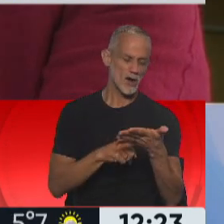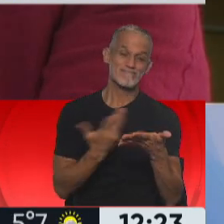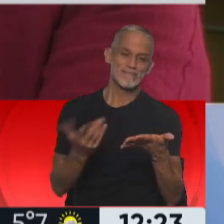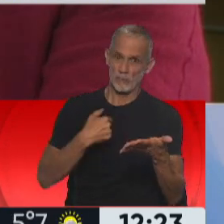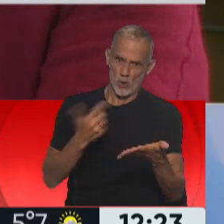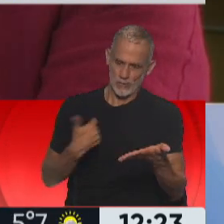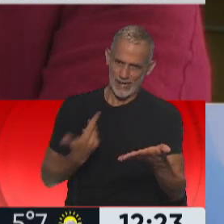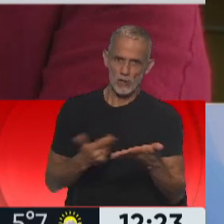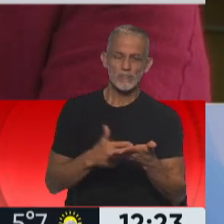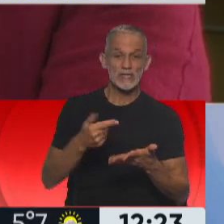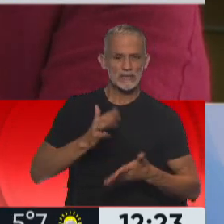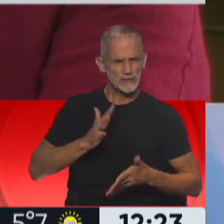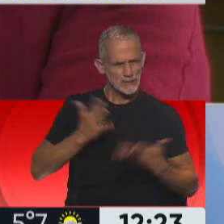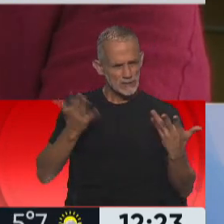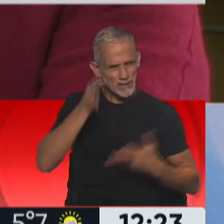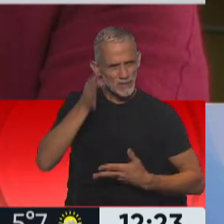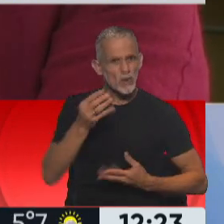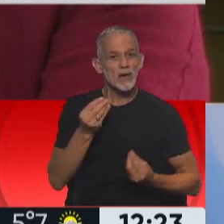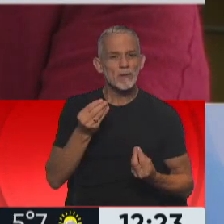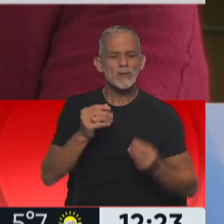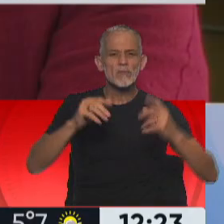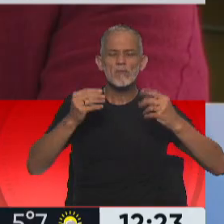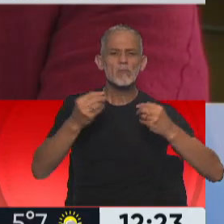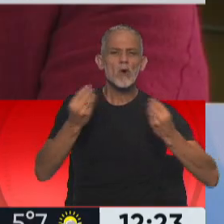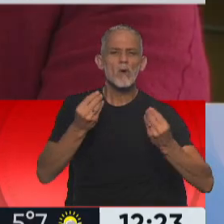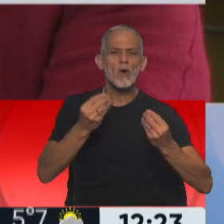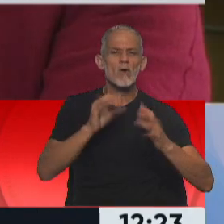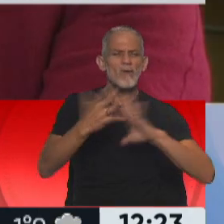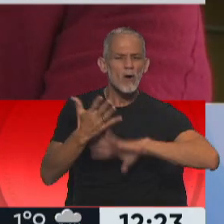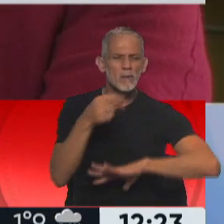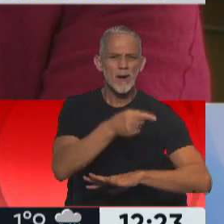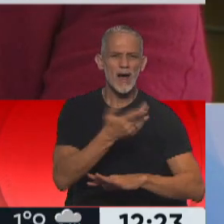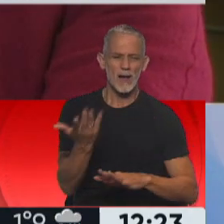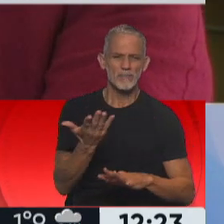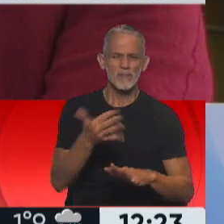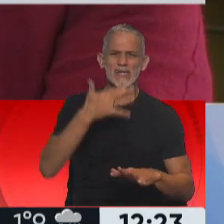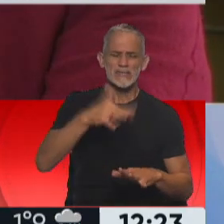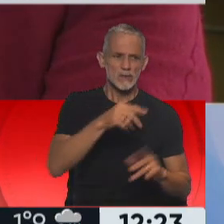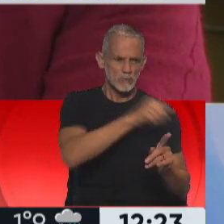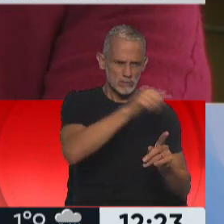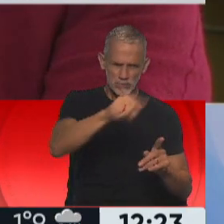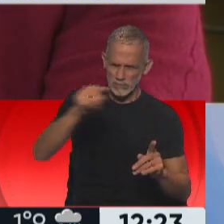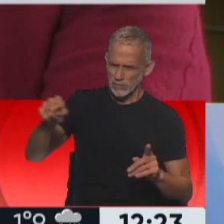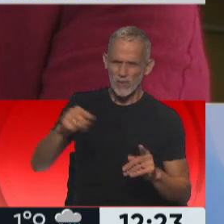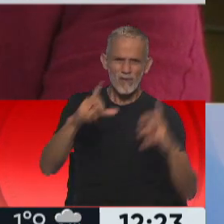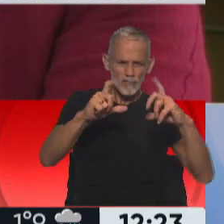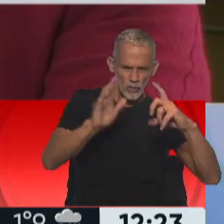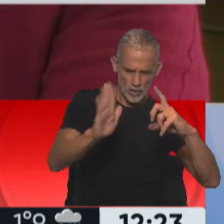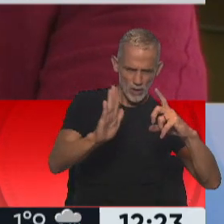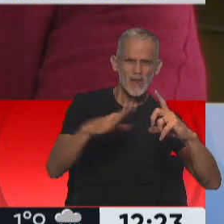que asusta y espanta es la foto de la situación, y para entenderlo hay que ver la película, que es